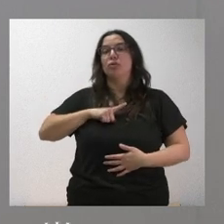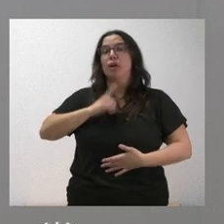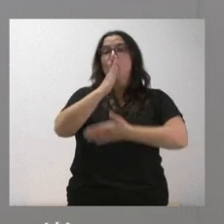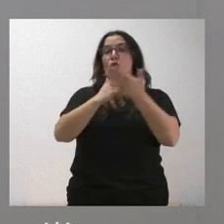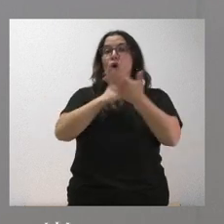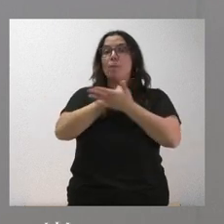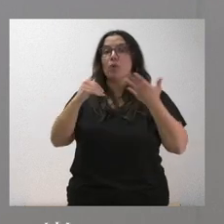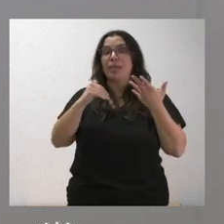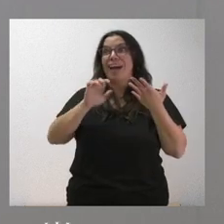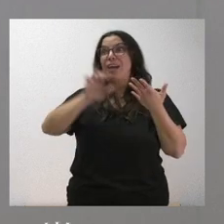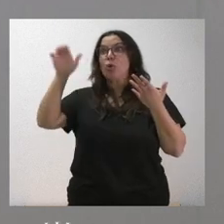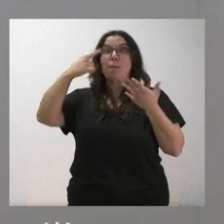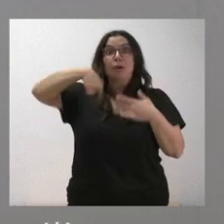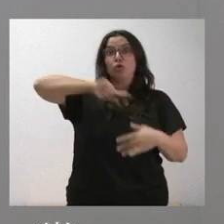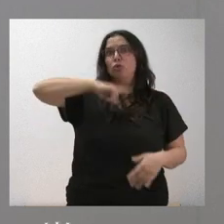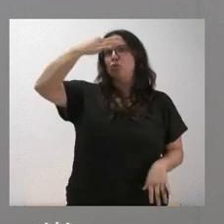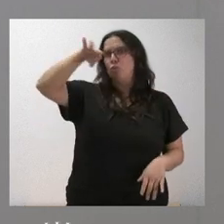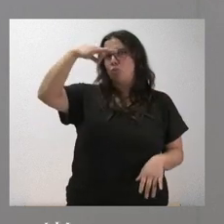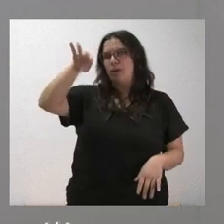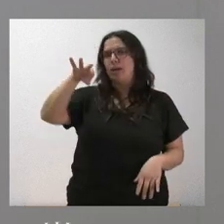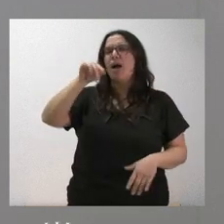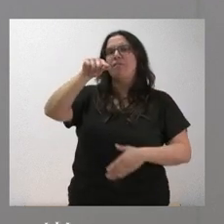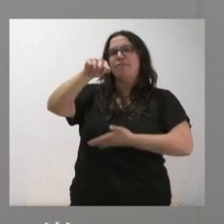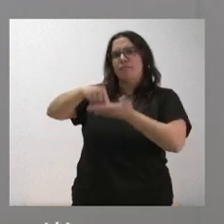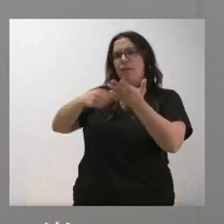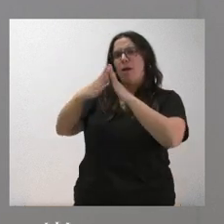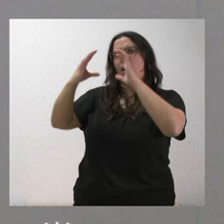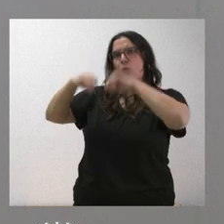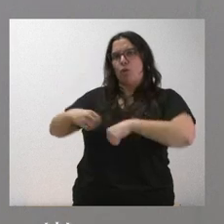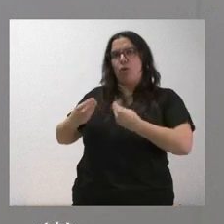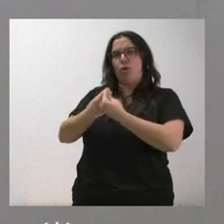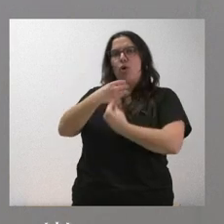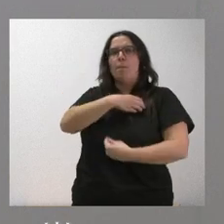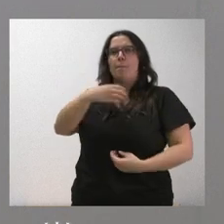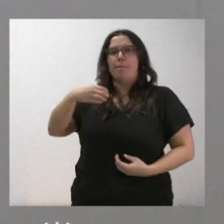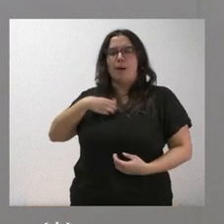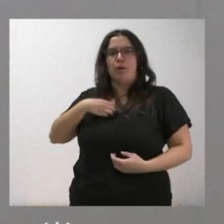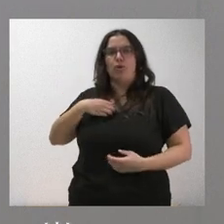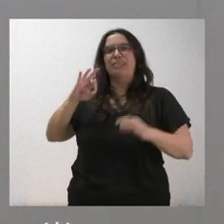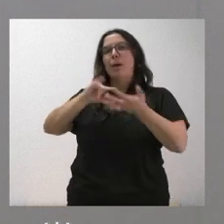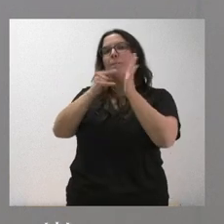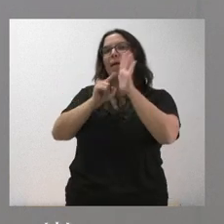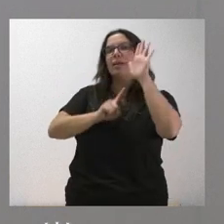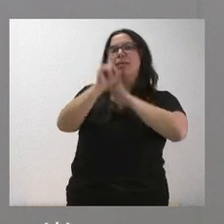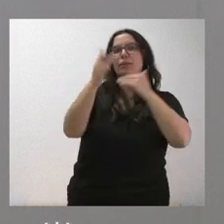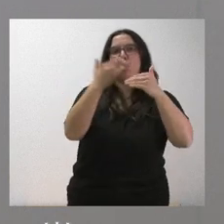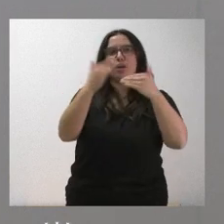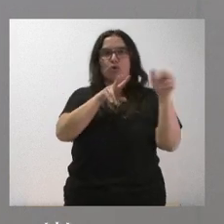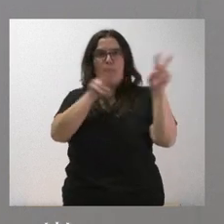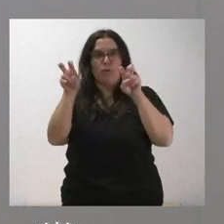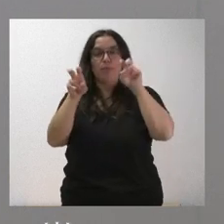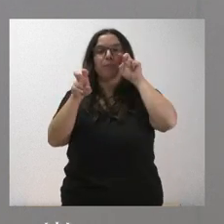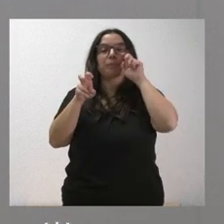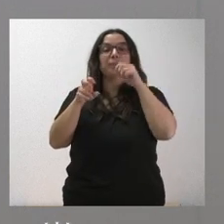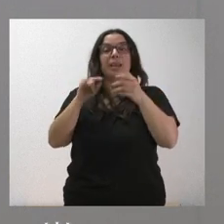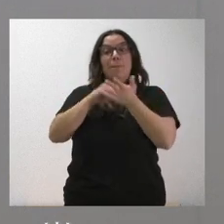de ámbito europeo que tiene firmado un acuerdo con el Bei en este caso el plan de crecimiento innovador que permite como saben